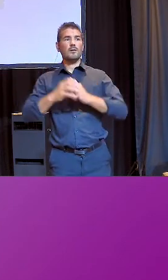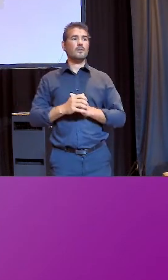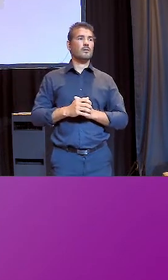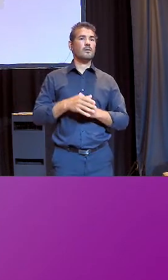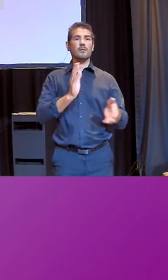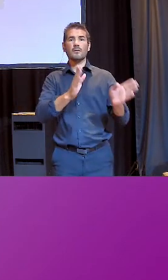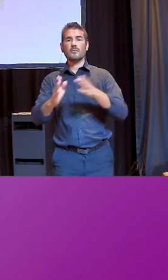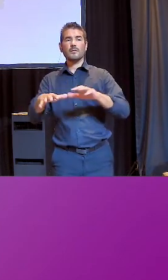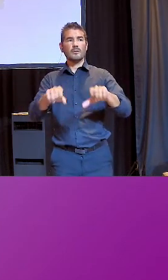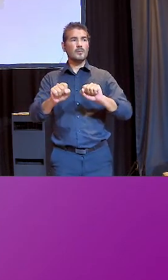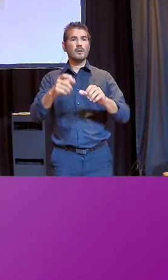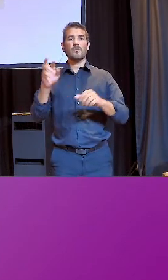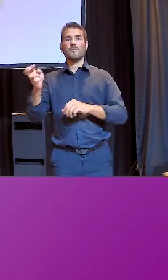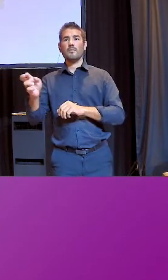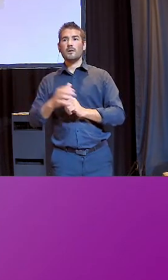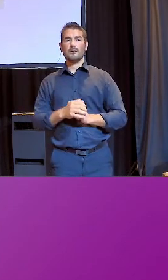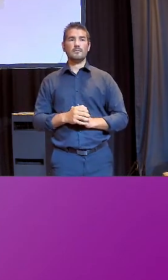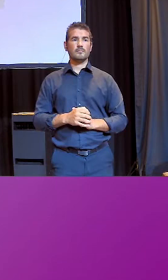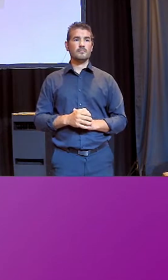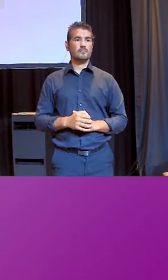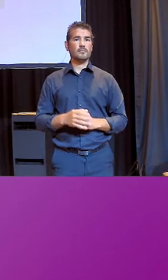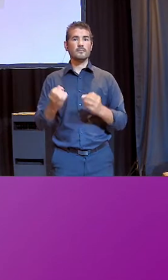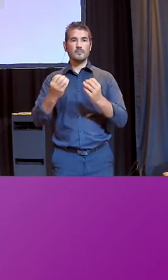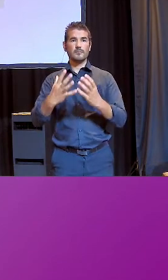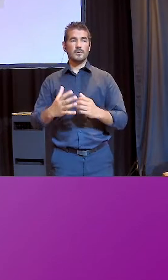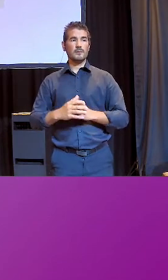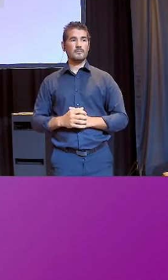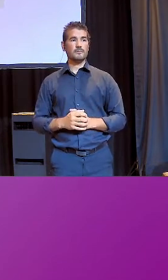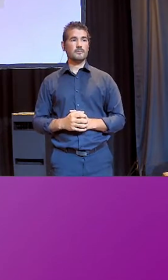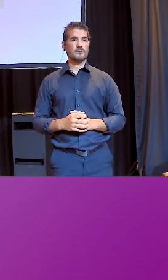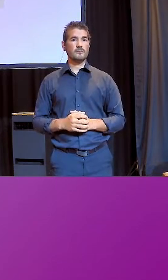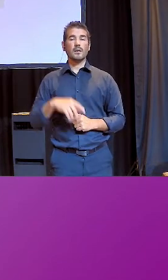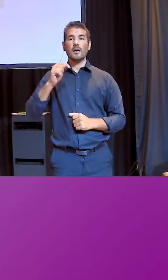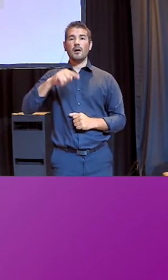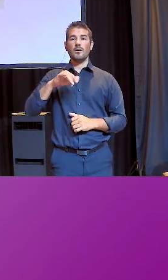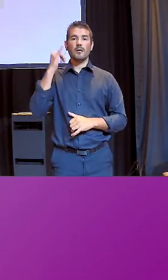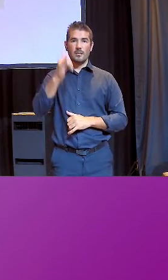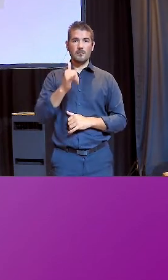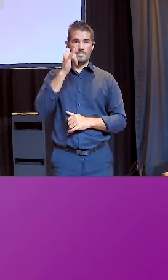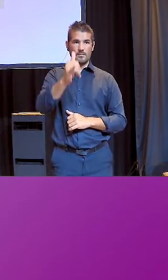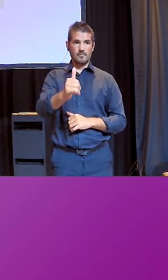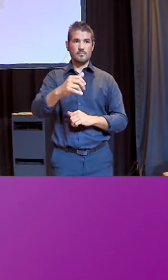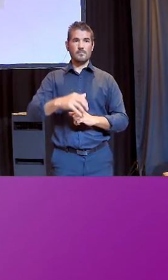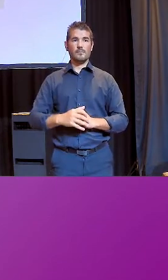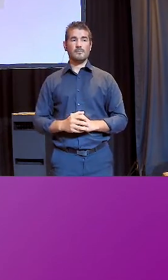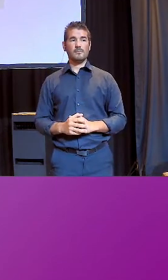ocupacionales, padres? Perfecto. Bueno, voy a contarles algunos